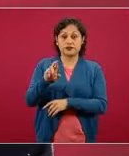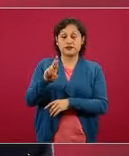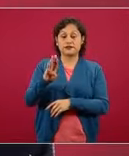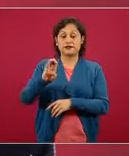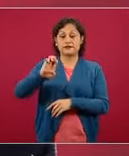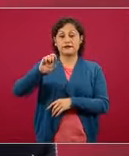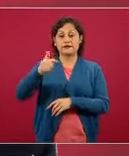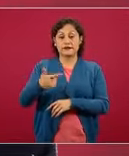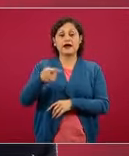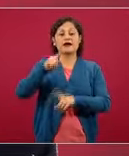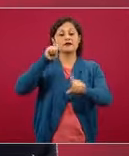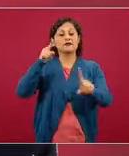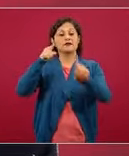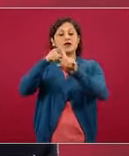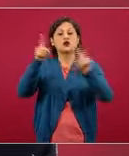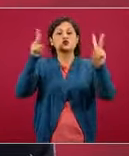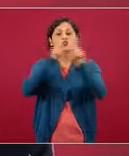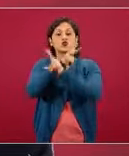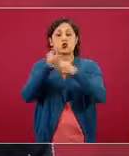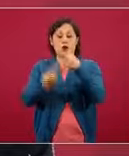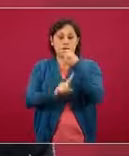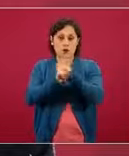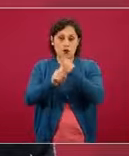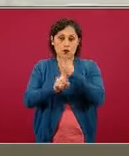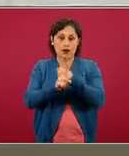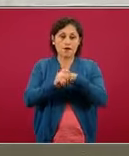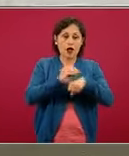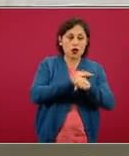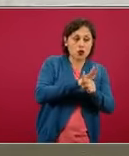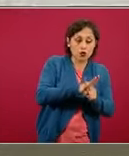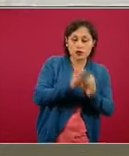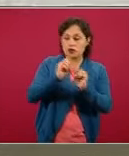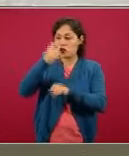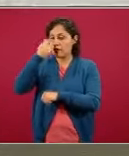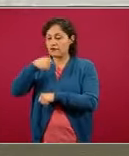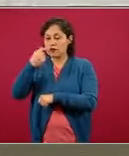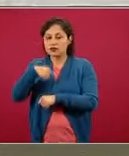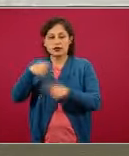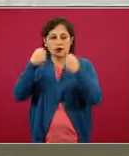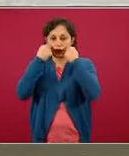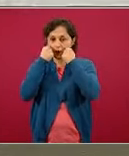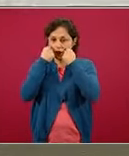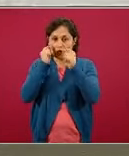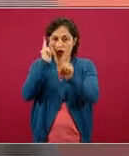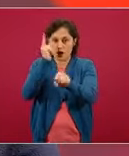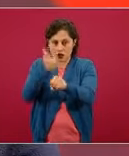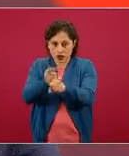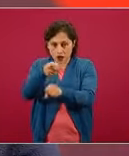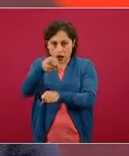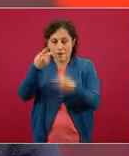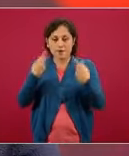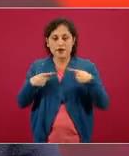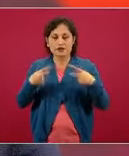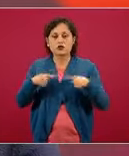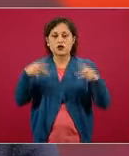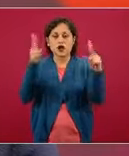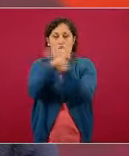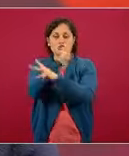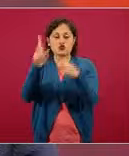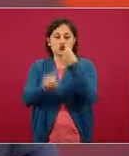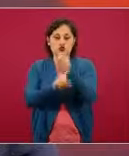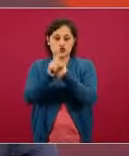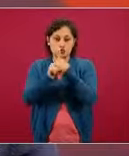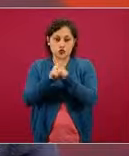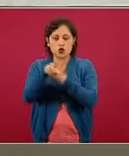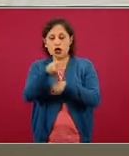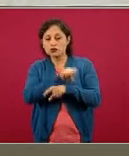respiratoria. Es finalmente el diagnóstico de laboratorio el que nos dice esa enfermedad respiratoria que estamos detectando,